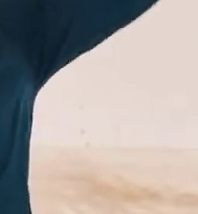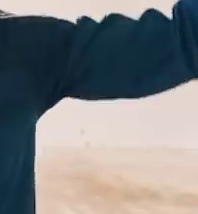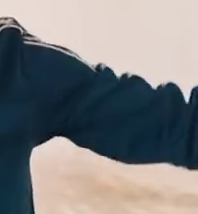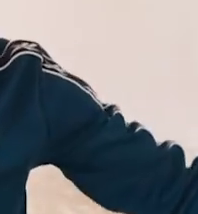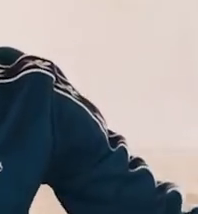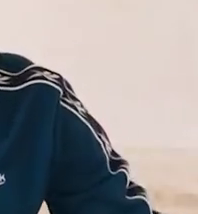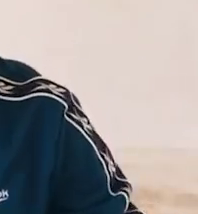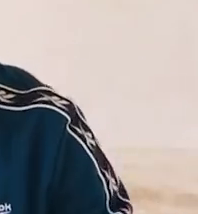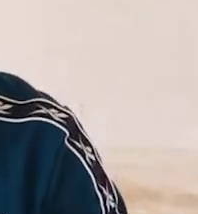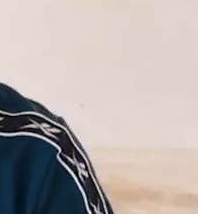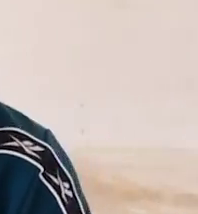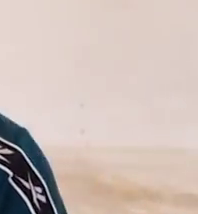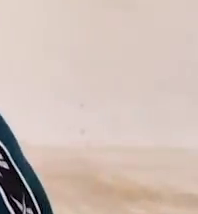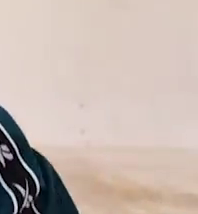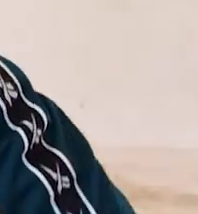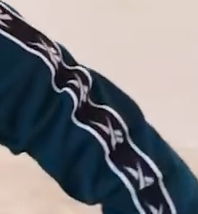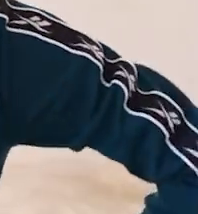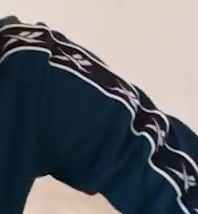Inhalamos.